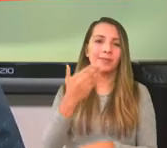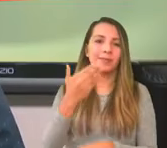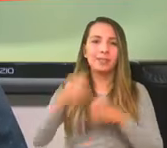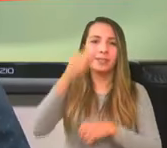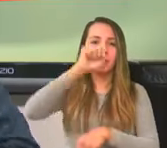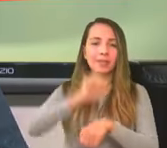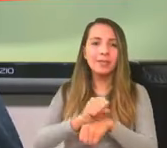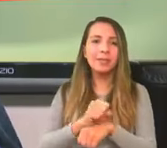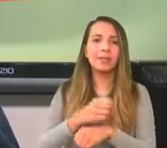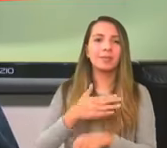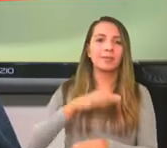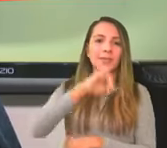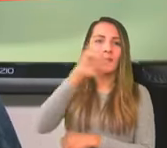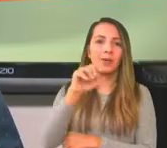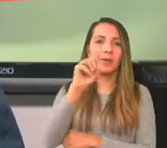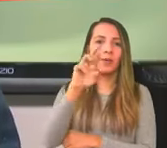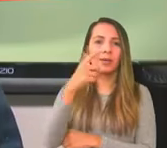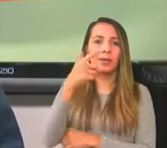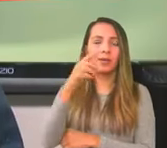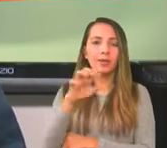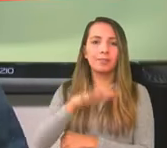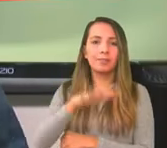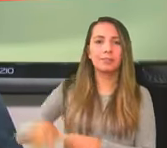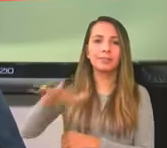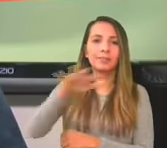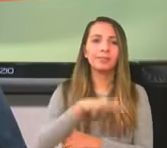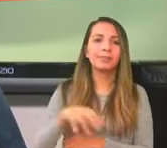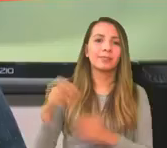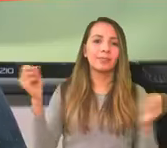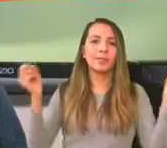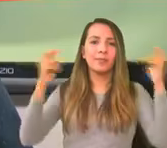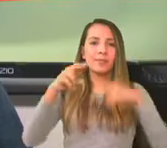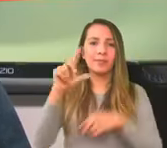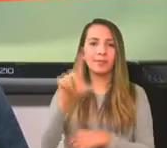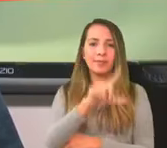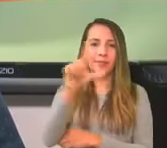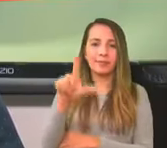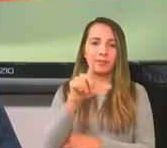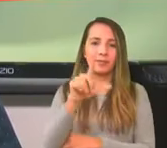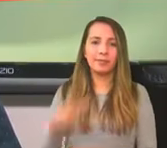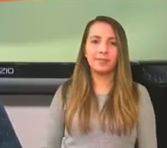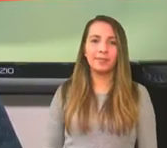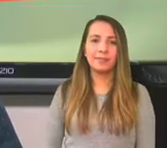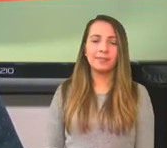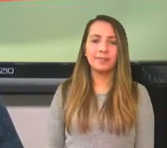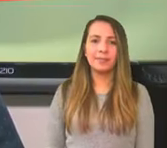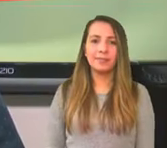nombre es Jorge Díaz, desde el Foro 5, Estudios Lanzagorta, nos vemos el lunes, hasta entonces.